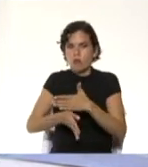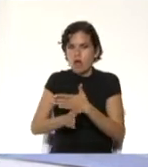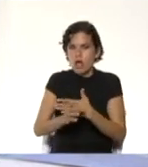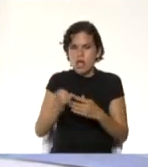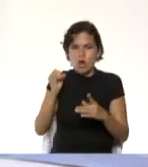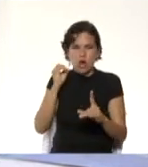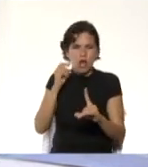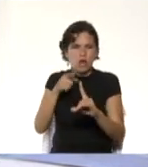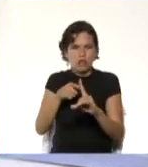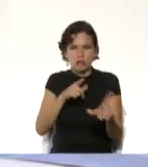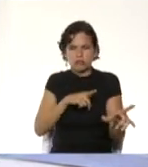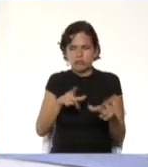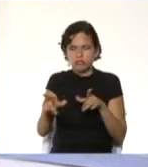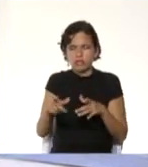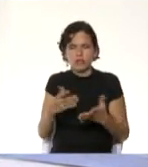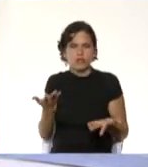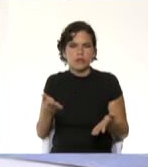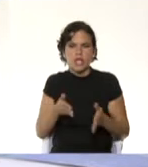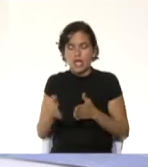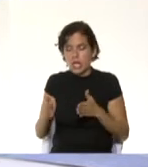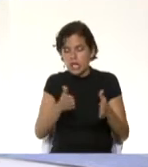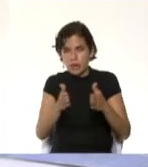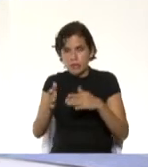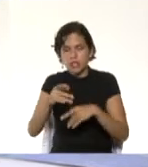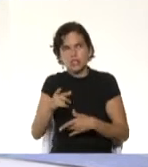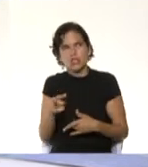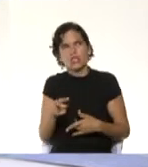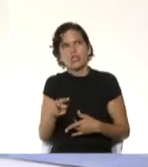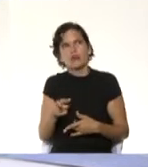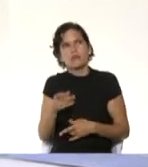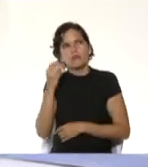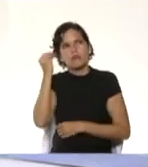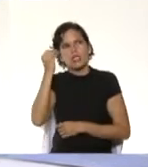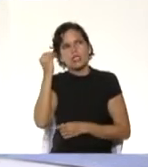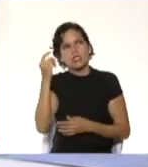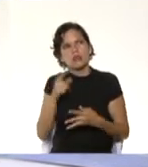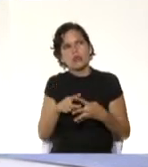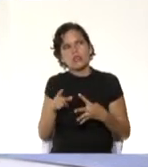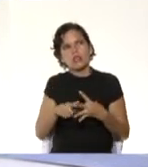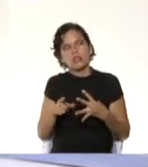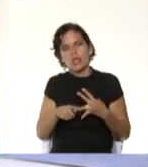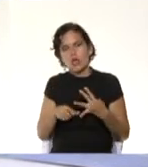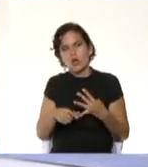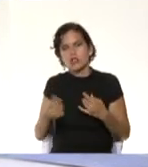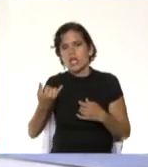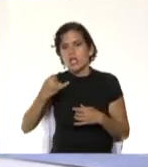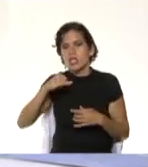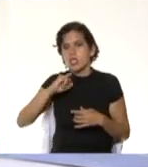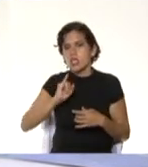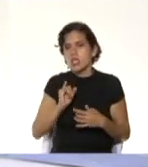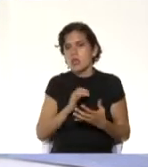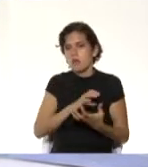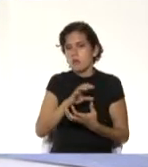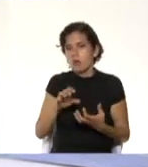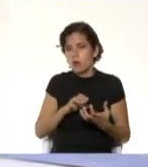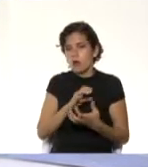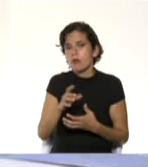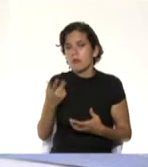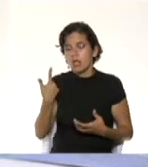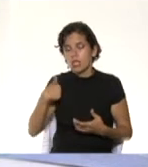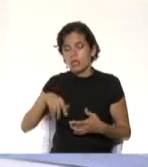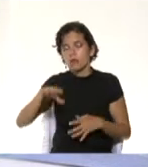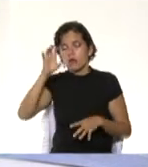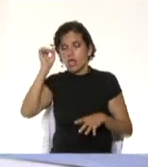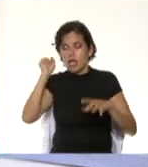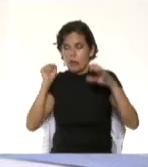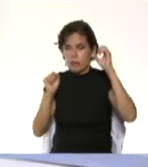metas. Recuérdense que en el camino a veces nos proponemos ciertas cosas y hay obstáculos que tenemos que